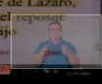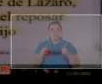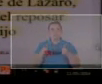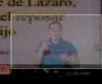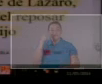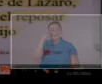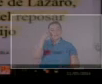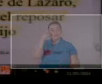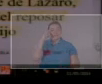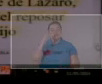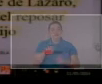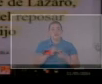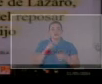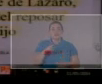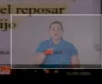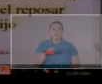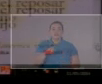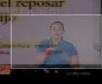sanar.